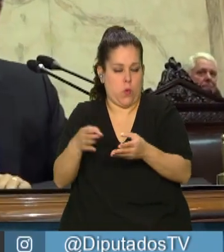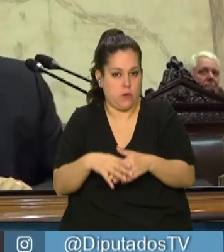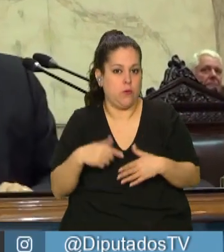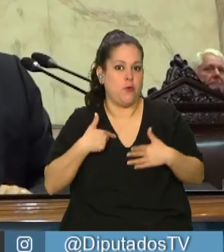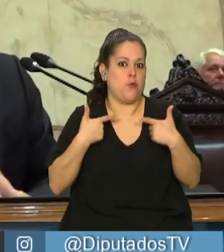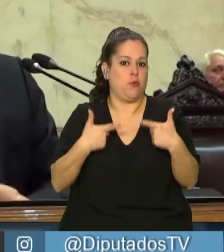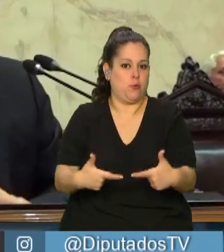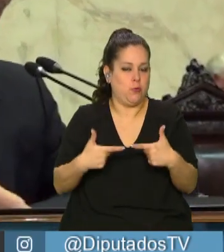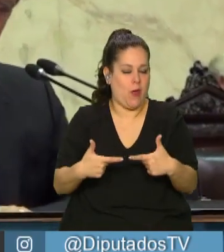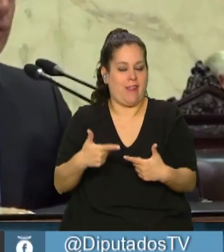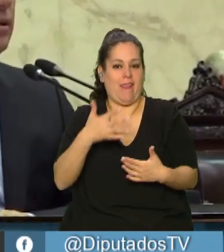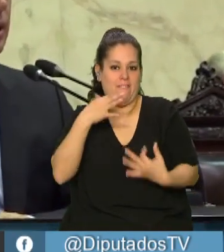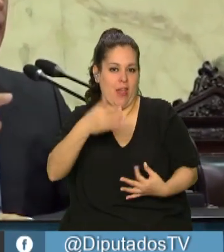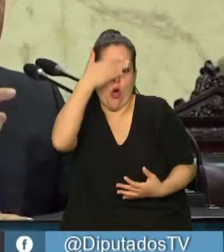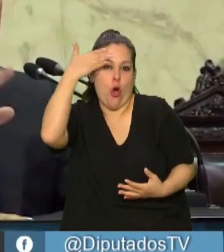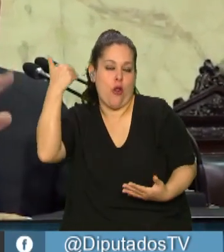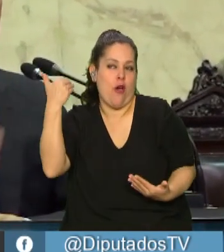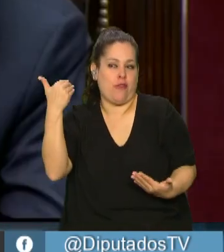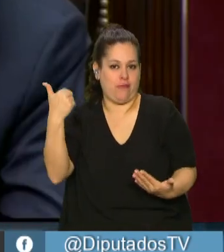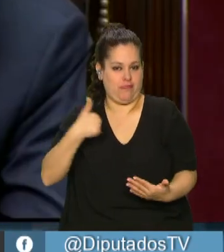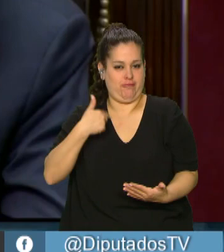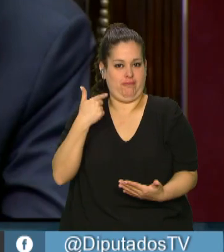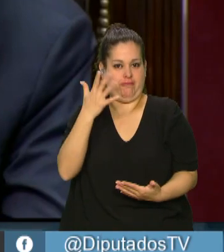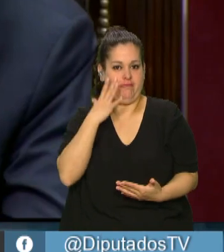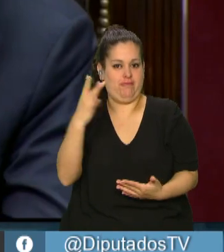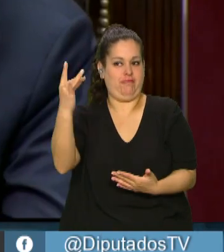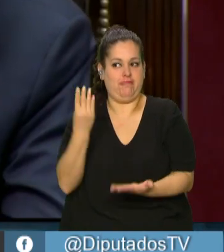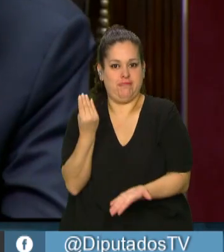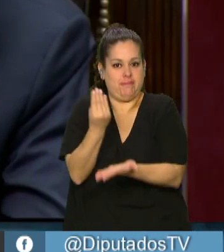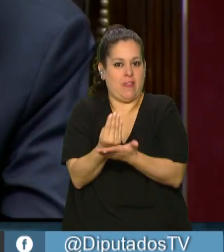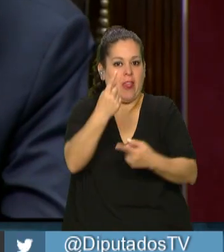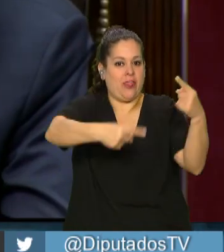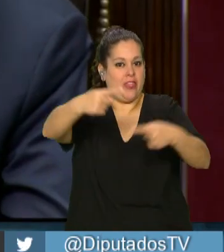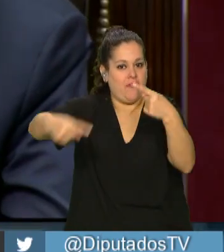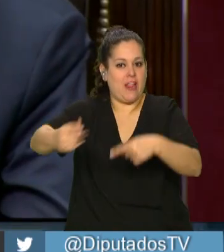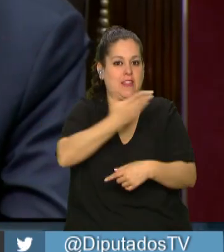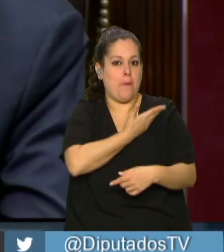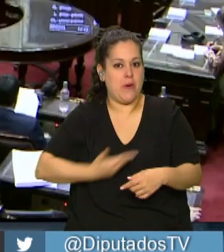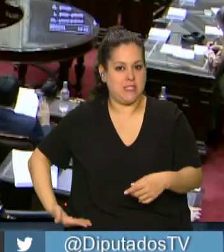y el honor de que a partir de que fui nombrada, los distintos